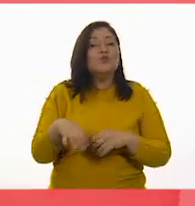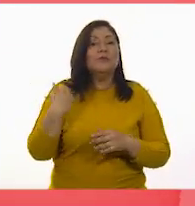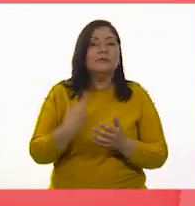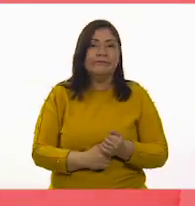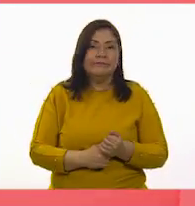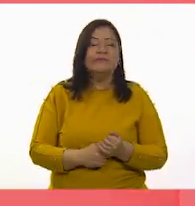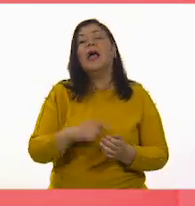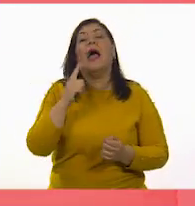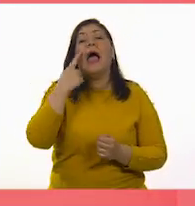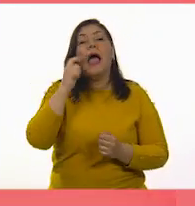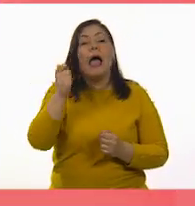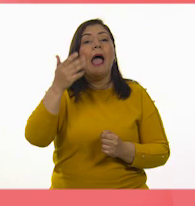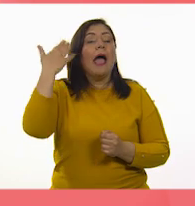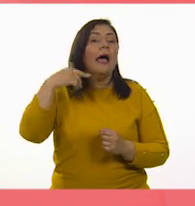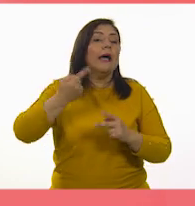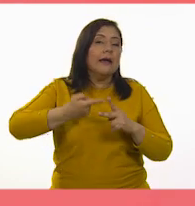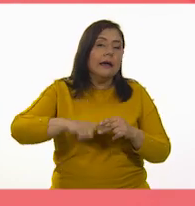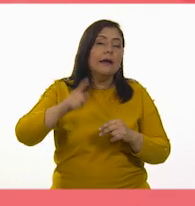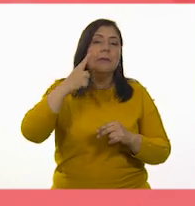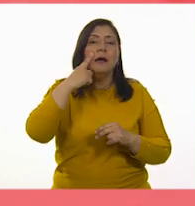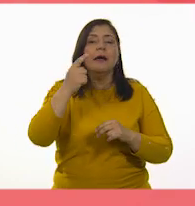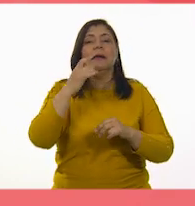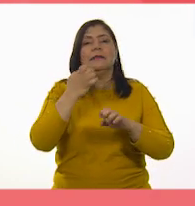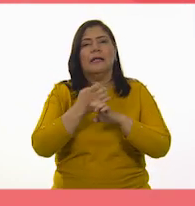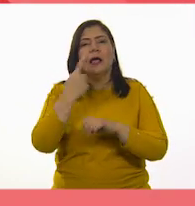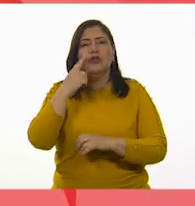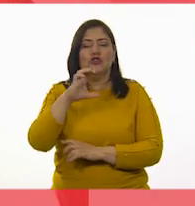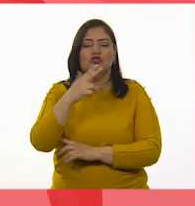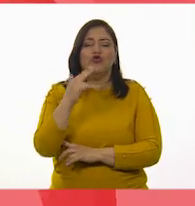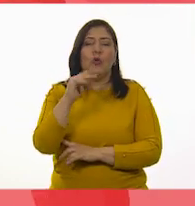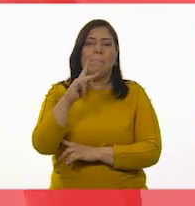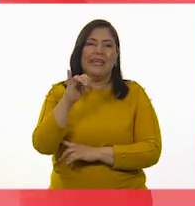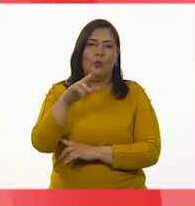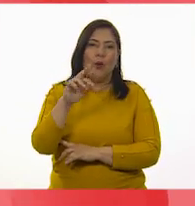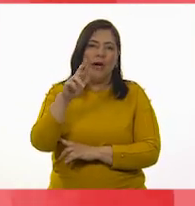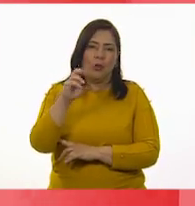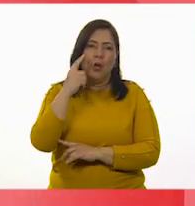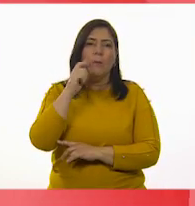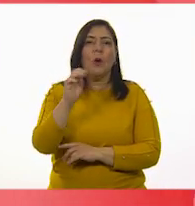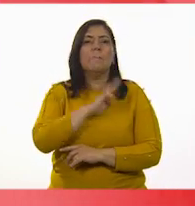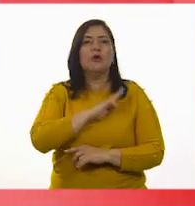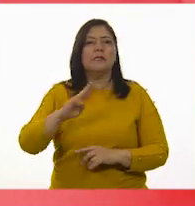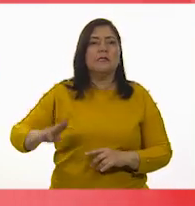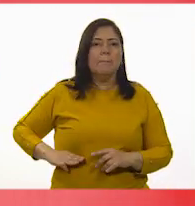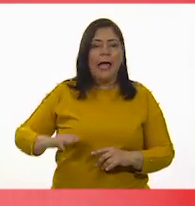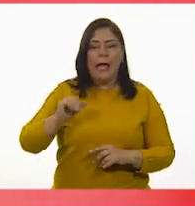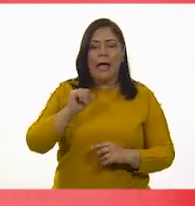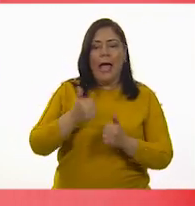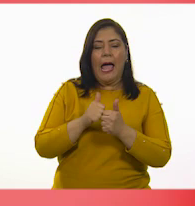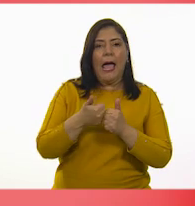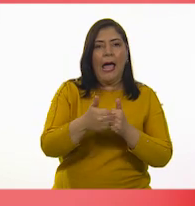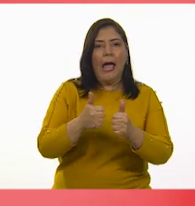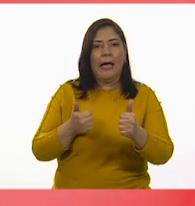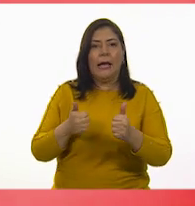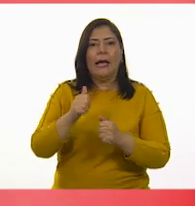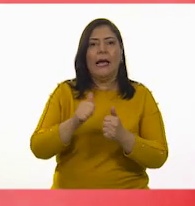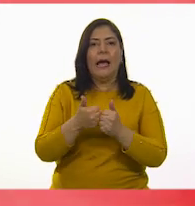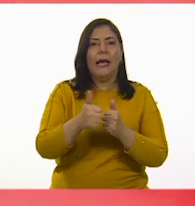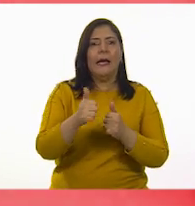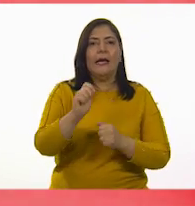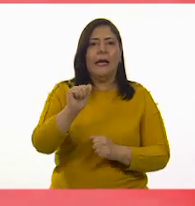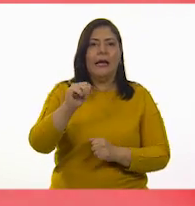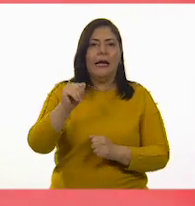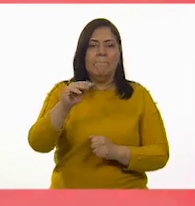Los indicios más antiguos de este estado se ubican en Chupícuaro, que es lo que ahora conocemos como el municipio de Acámbaro. Chupícuaro en purépecha